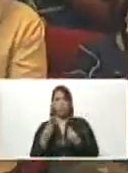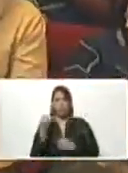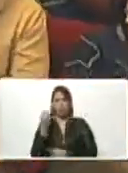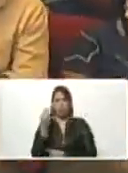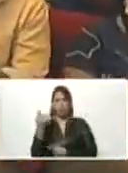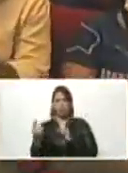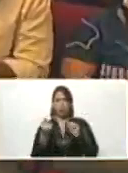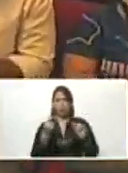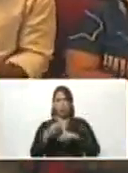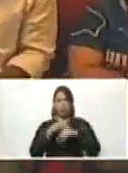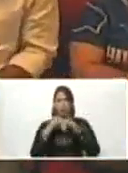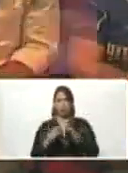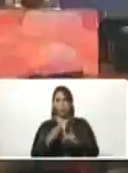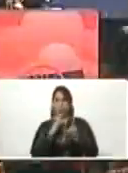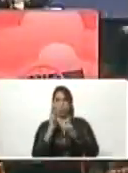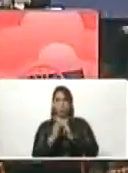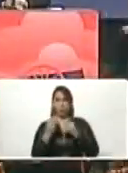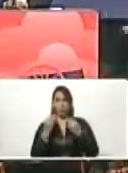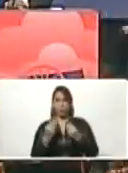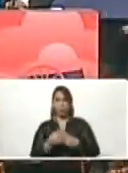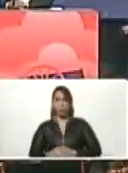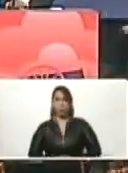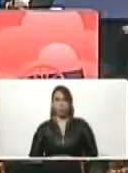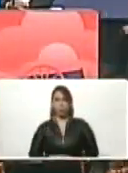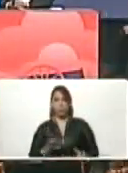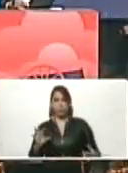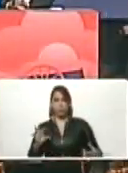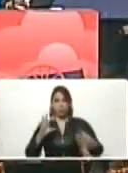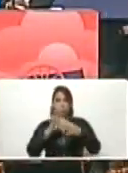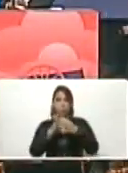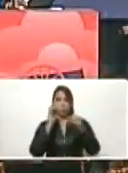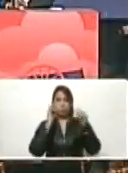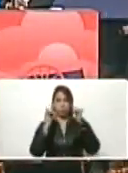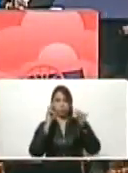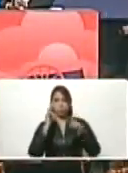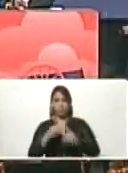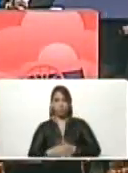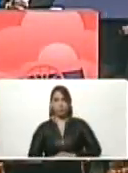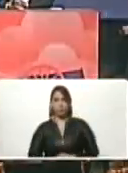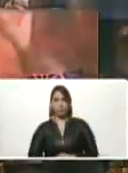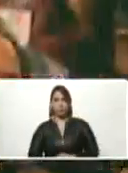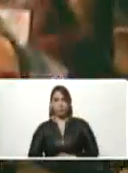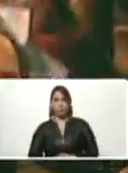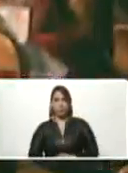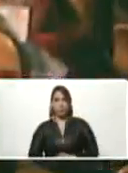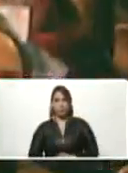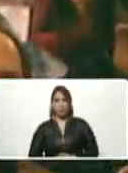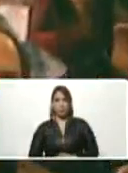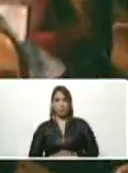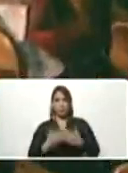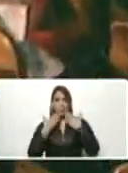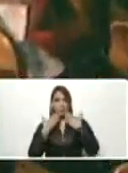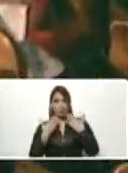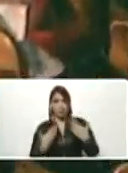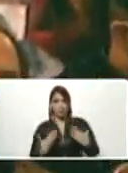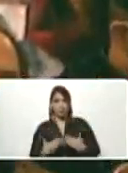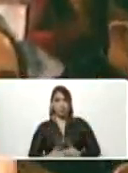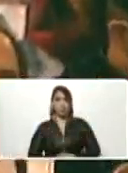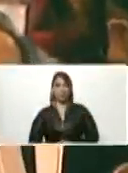de ministros de Cultura y cómo se une con esta celebración de Pichincha. Gracias, señor